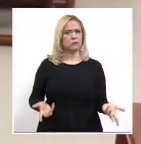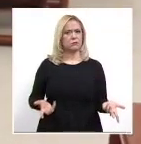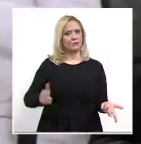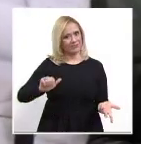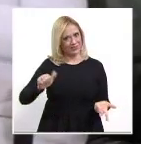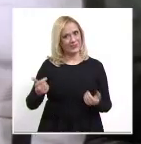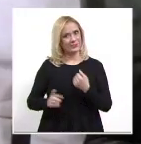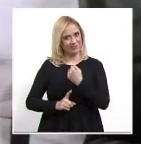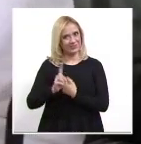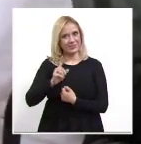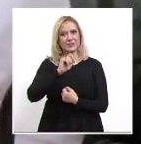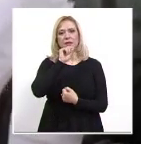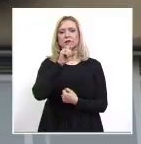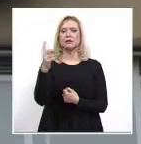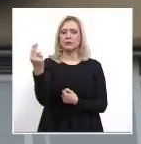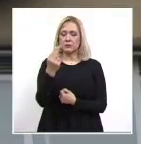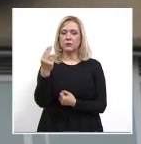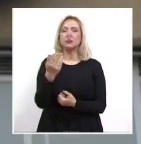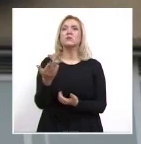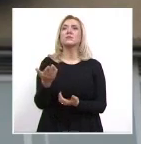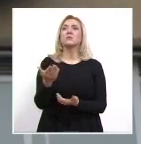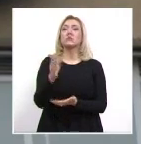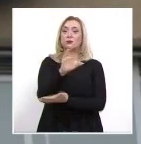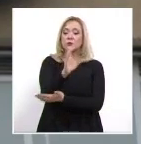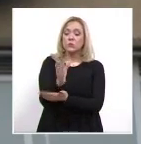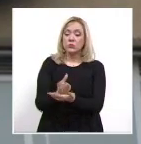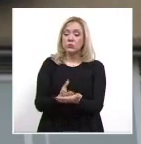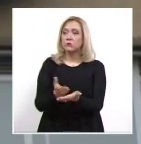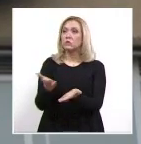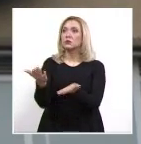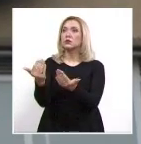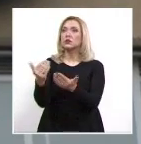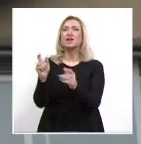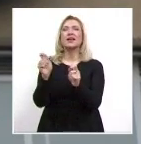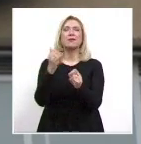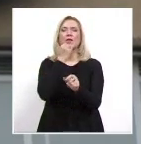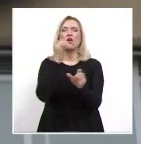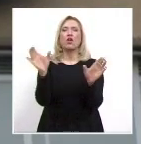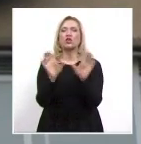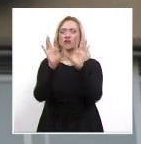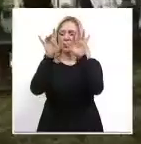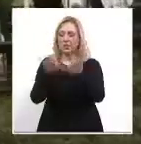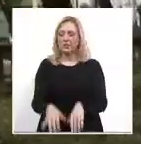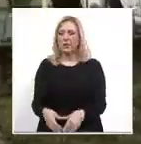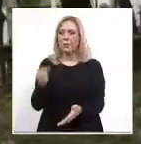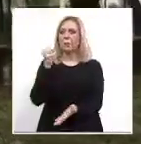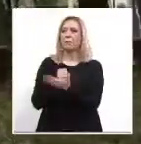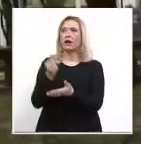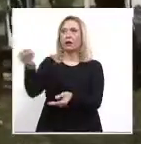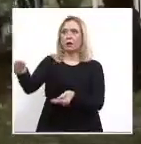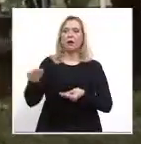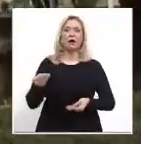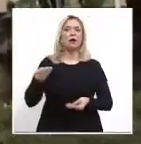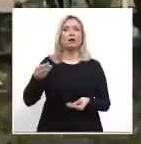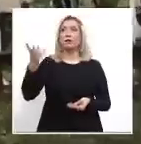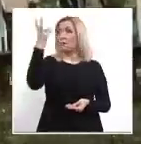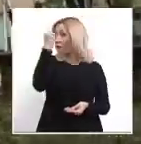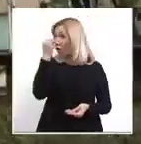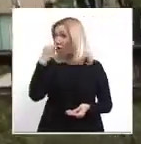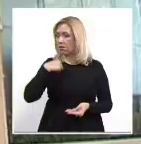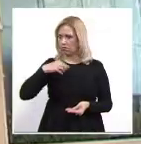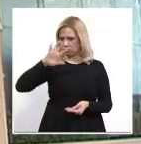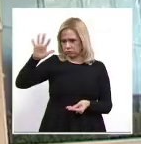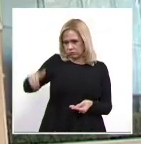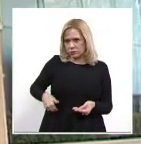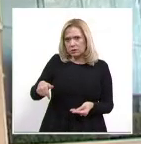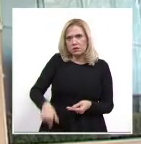la constancia en la que el Seguro Social le haya otorgado o negado la pensión por riesgo de trabajo o la solicitud